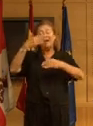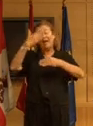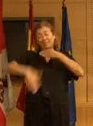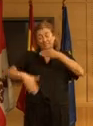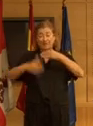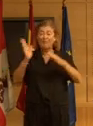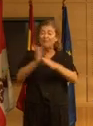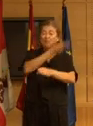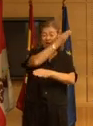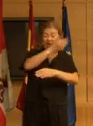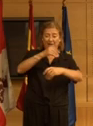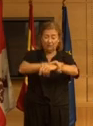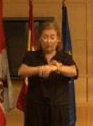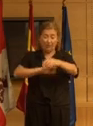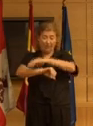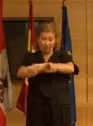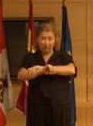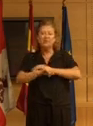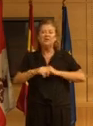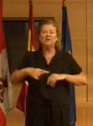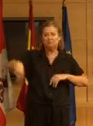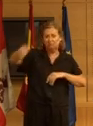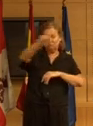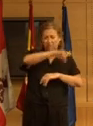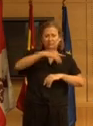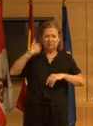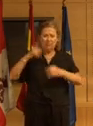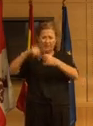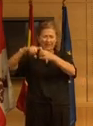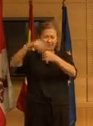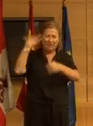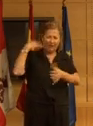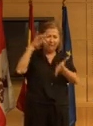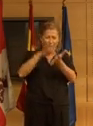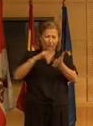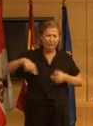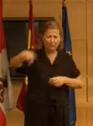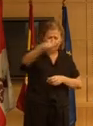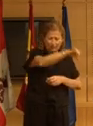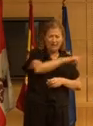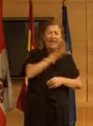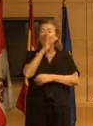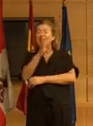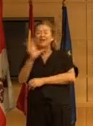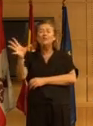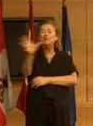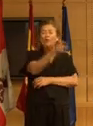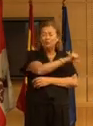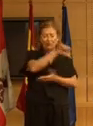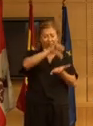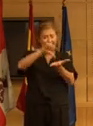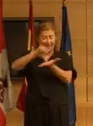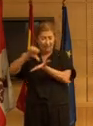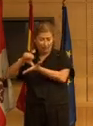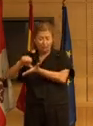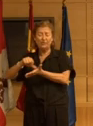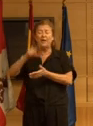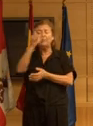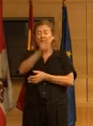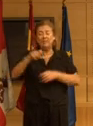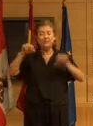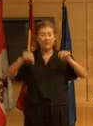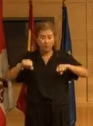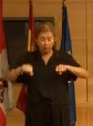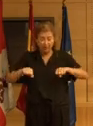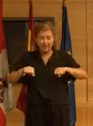sujeciones, en el que habéis participado buena parte de vosotros. Estaba dirigido a todos los centros de personas